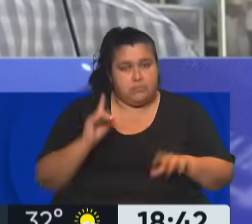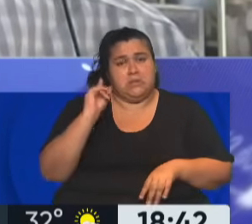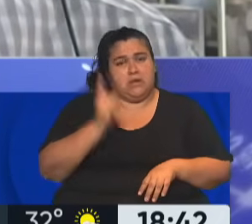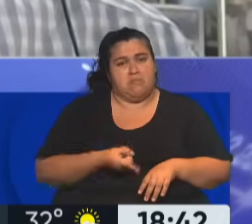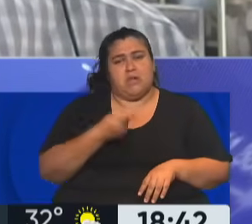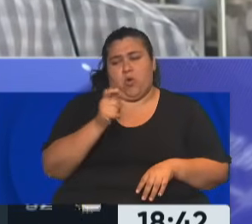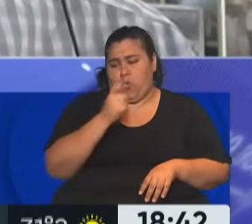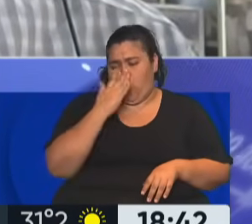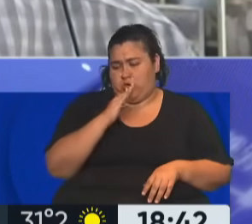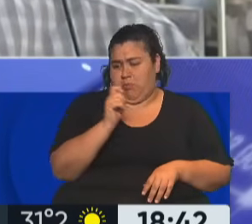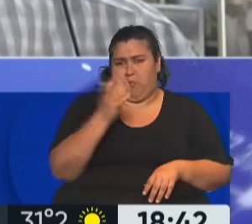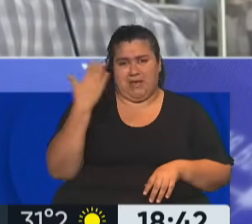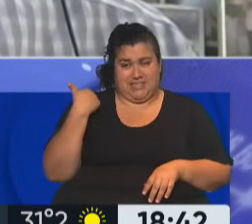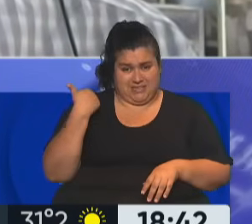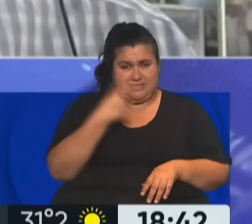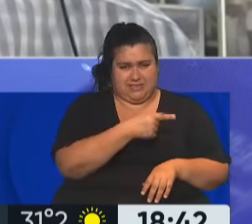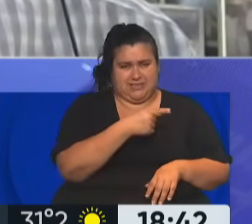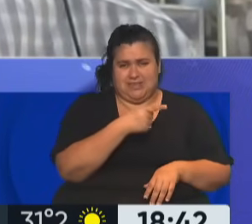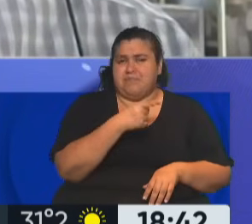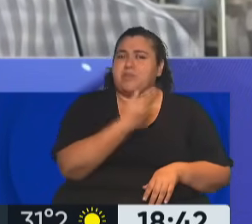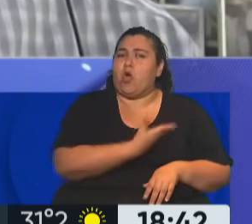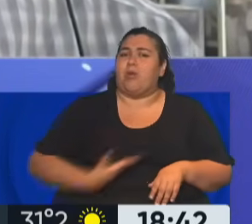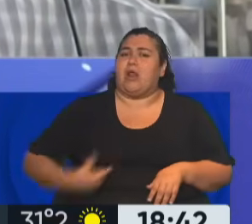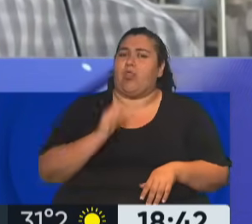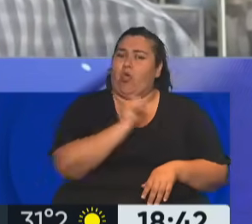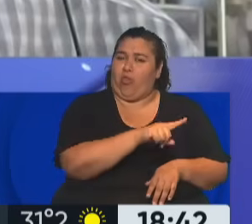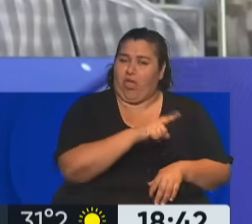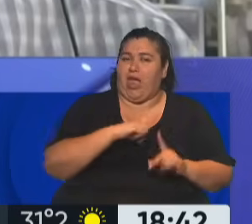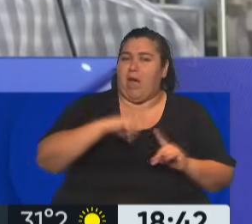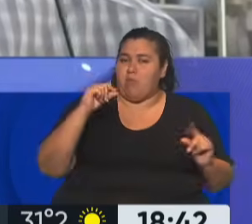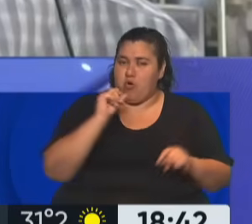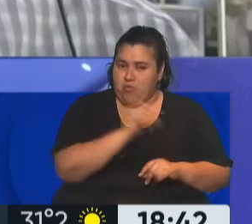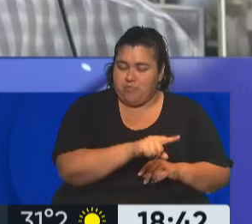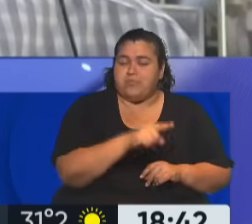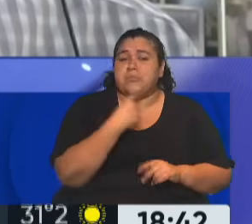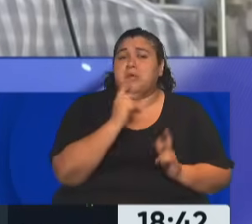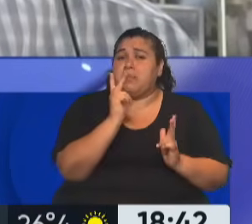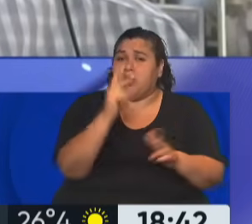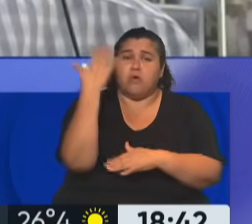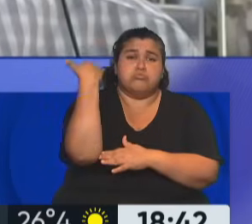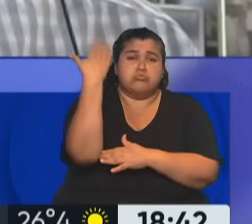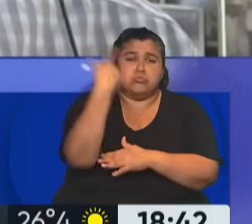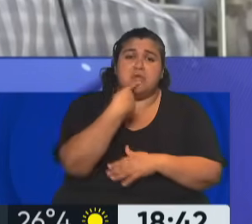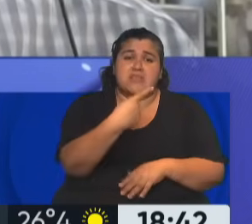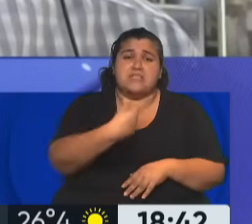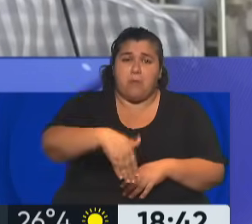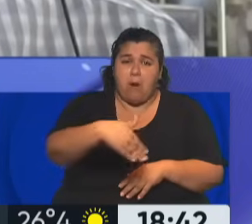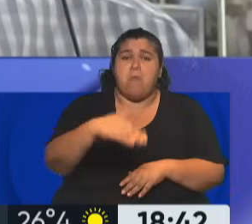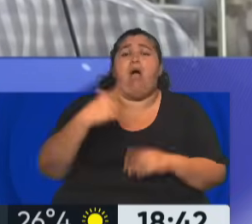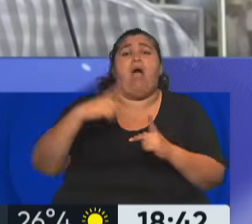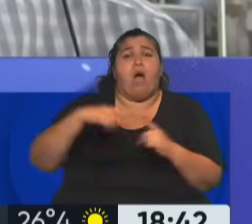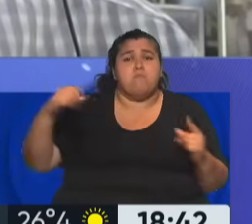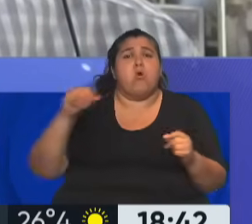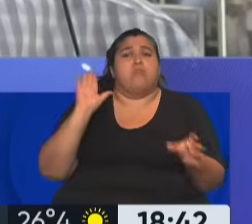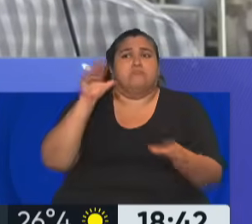mes, la premier japonesa Takaishi sí, mencionó en un discurso que eventualmente Japón podría intervenir militarmente